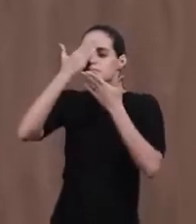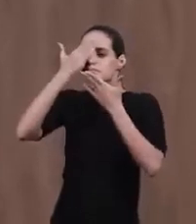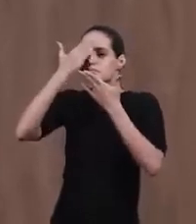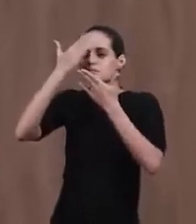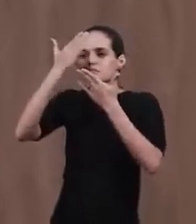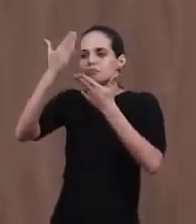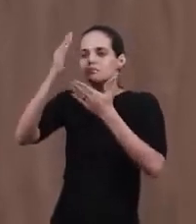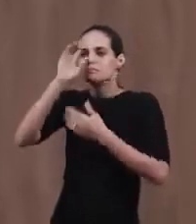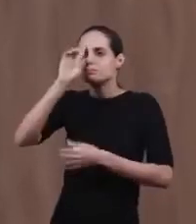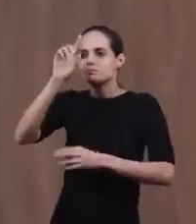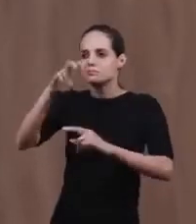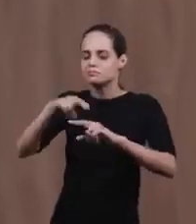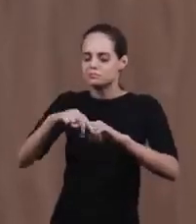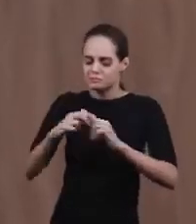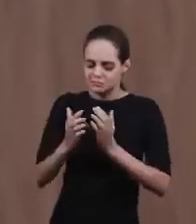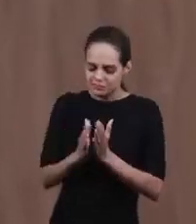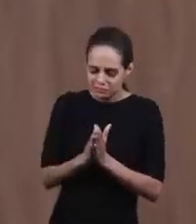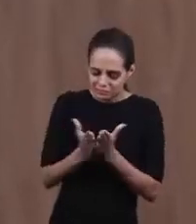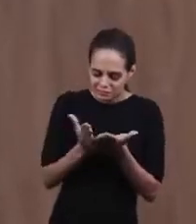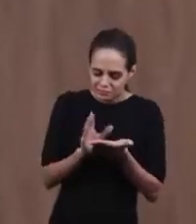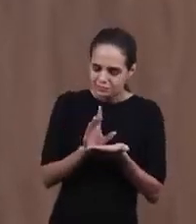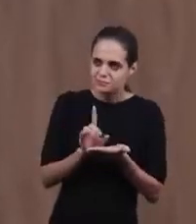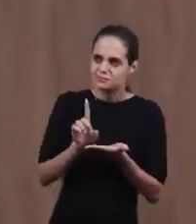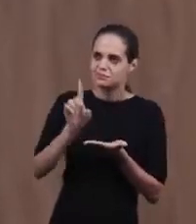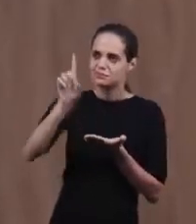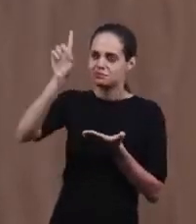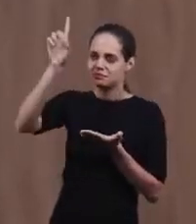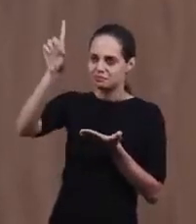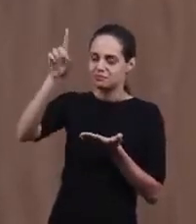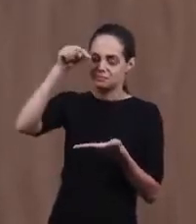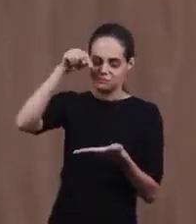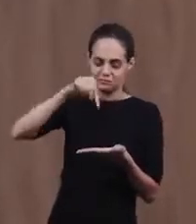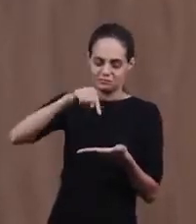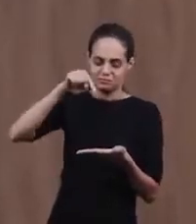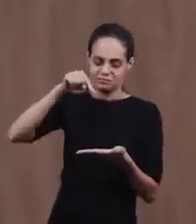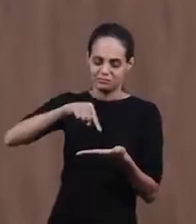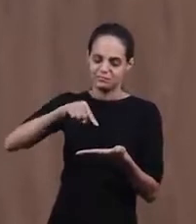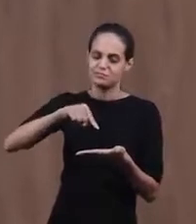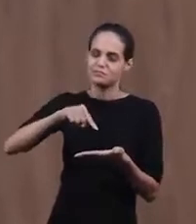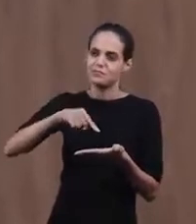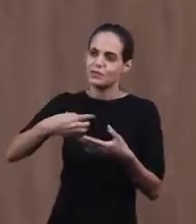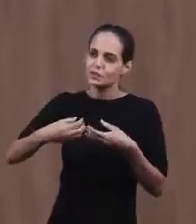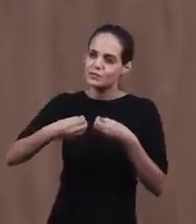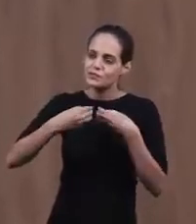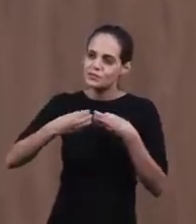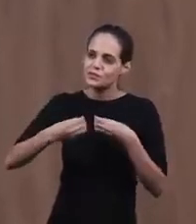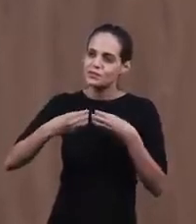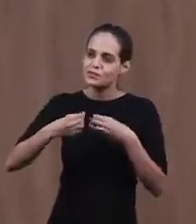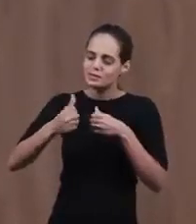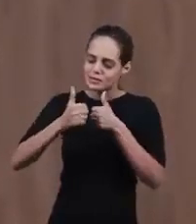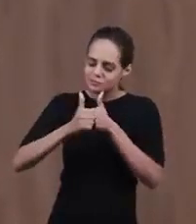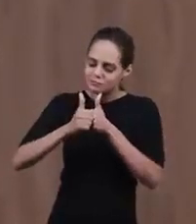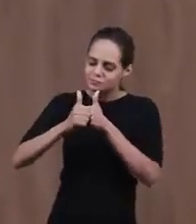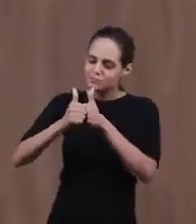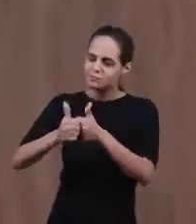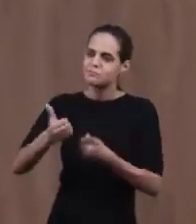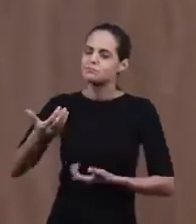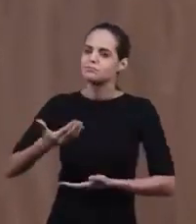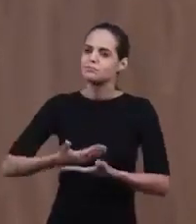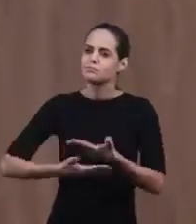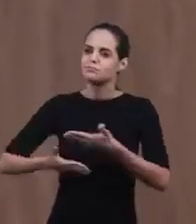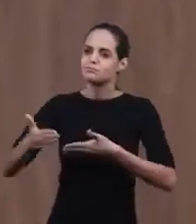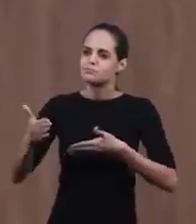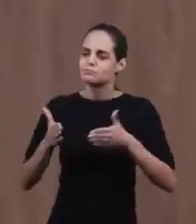queremos agradecerte por tu palabra, Señor, la Biblia, Señor, que nos